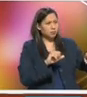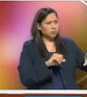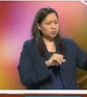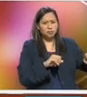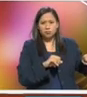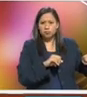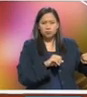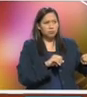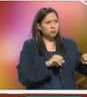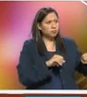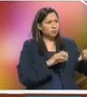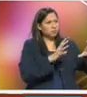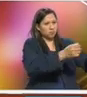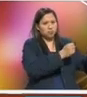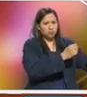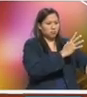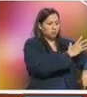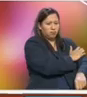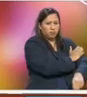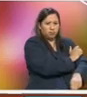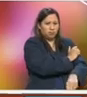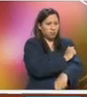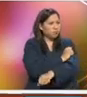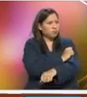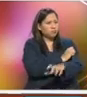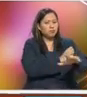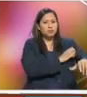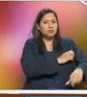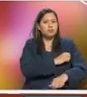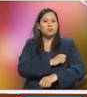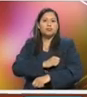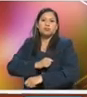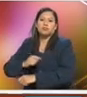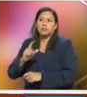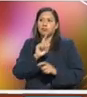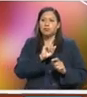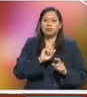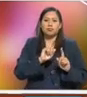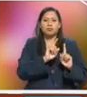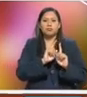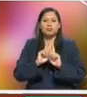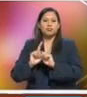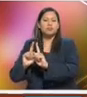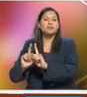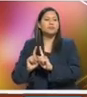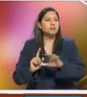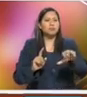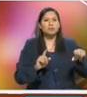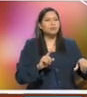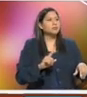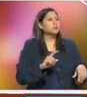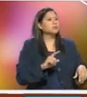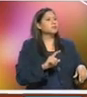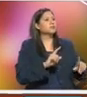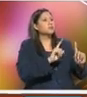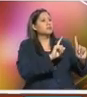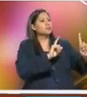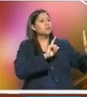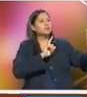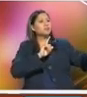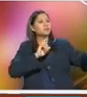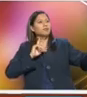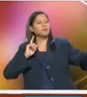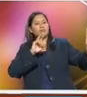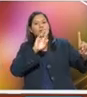tomó con harta violencia de un brazo y se la llevó inmediatamente de ahí, alejándola del señor Don Verona,